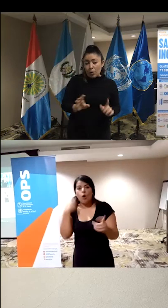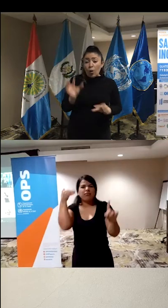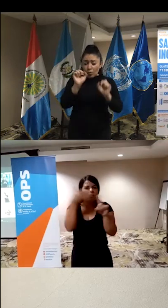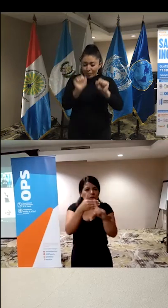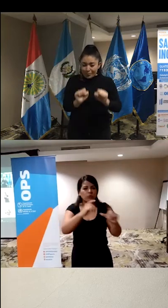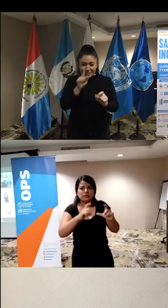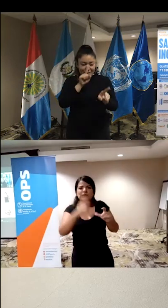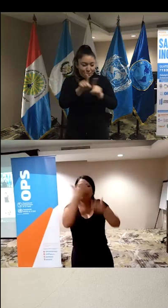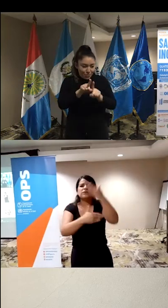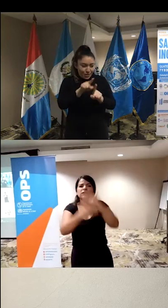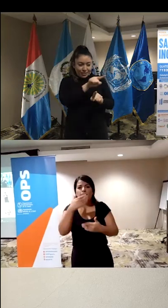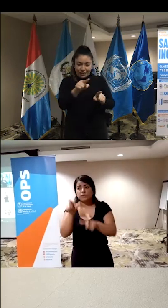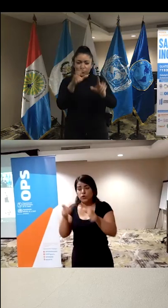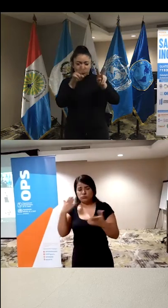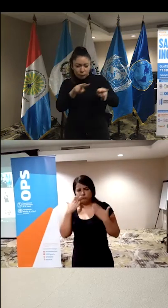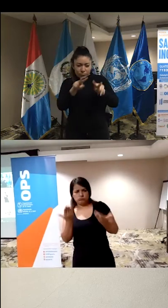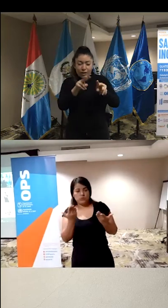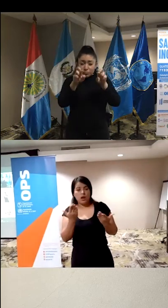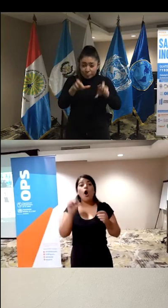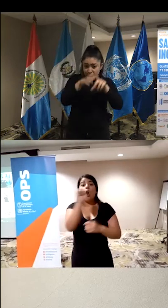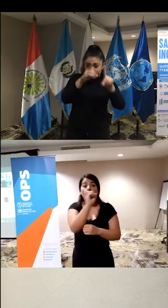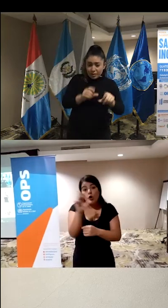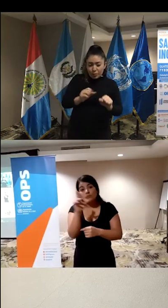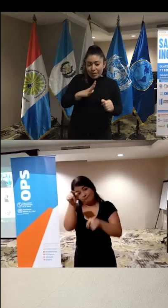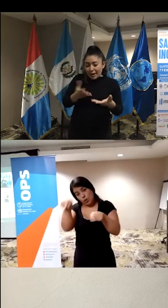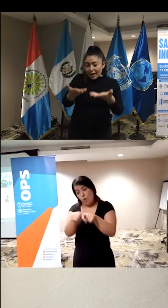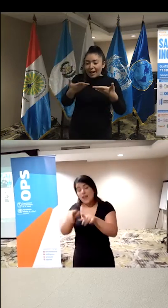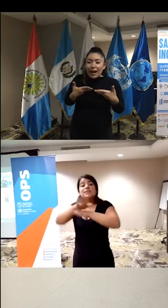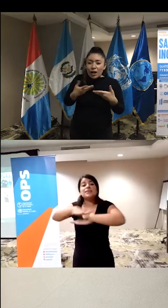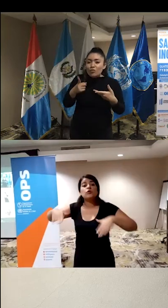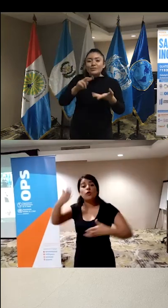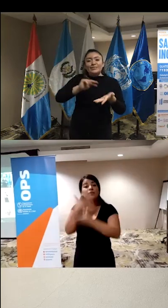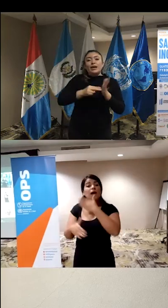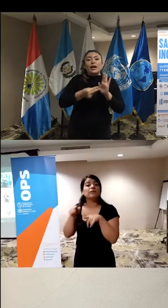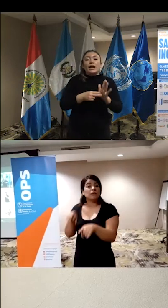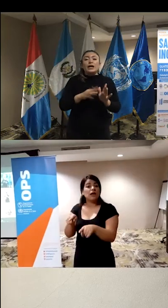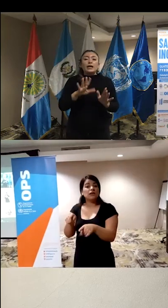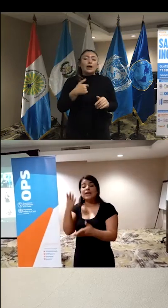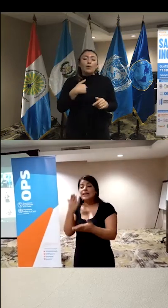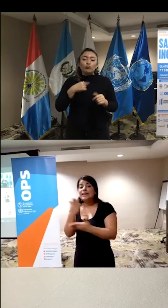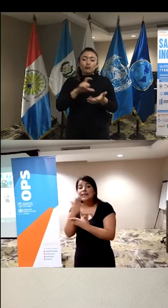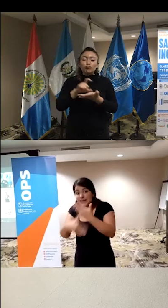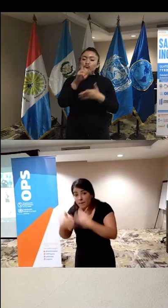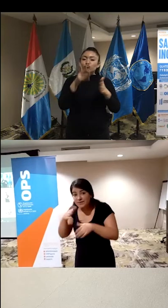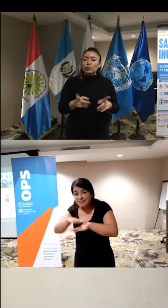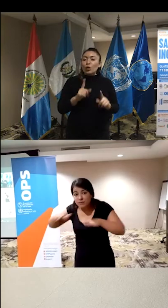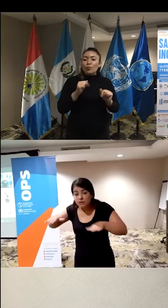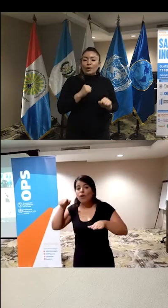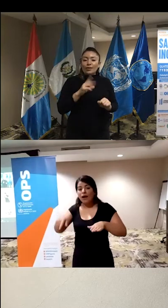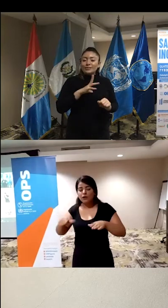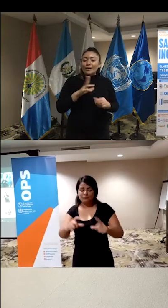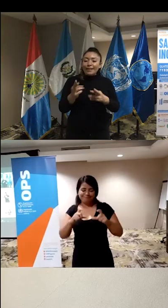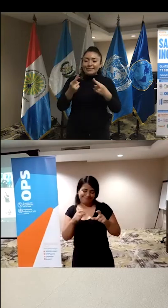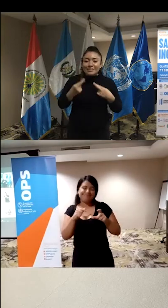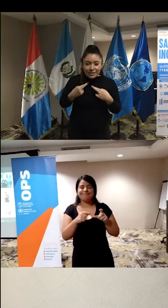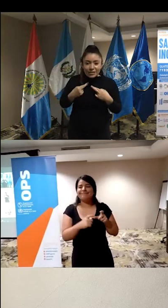la certificación de la discapacidad para niños con discapacidad no va a significar que los niños y las niñas no van a ser recibidas